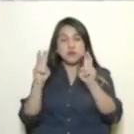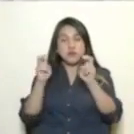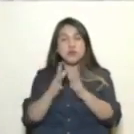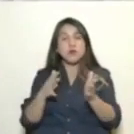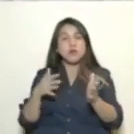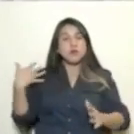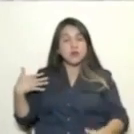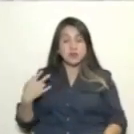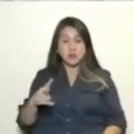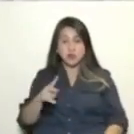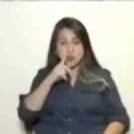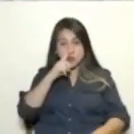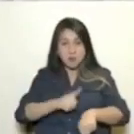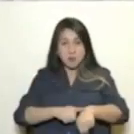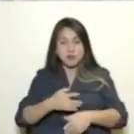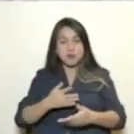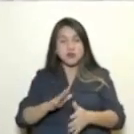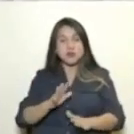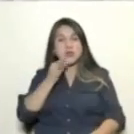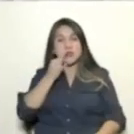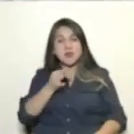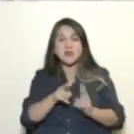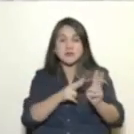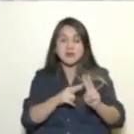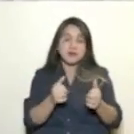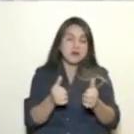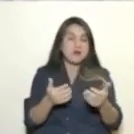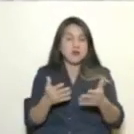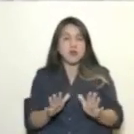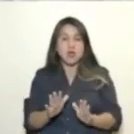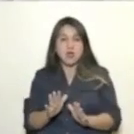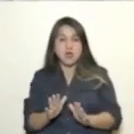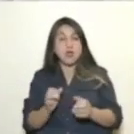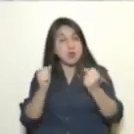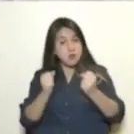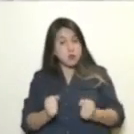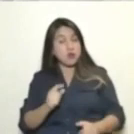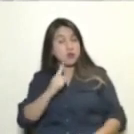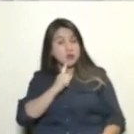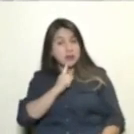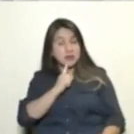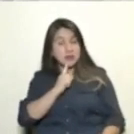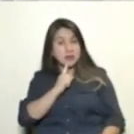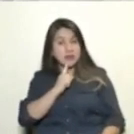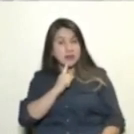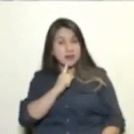en su momento lo planteé y se hizo. Bueno, ya. ¿Podemos tener